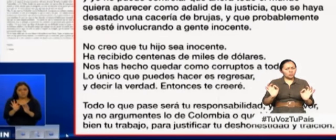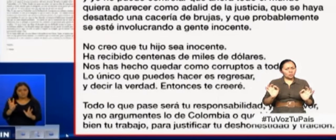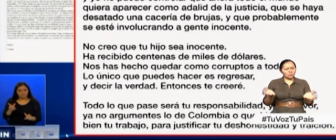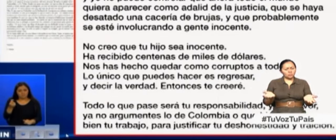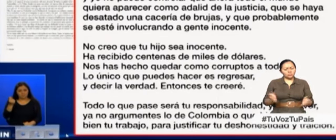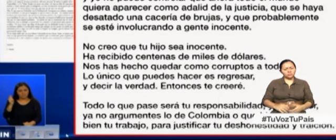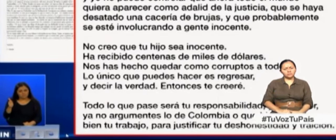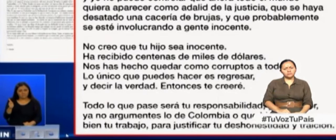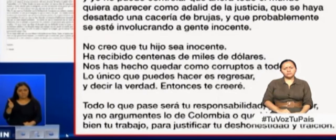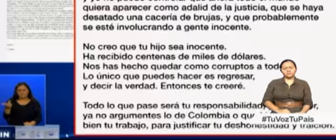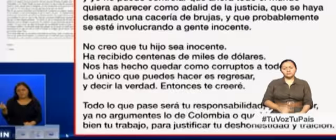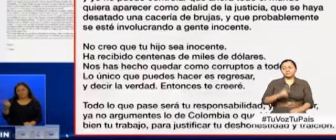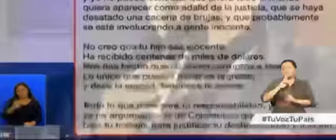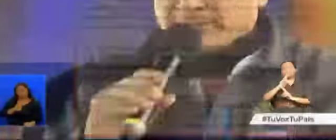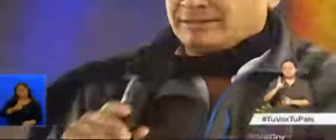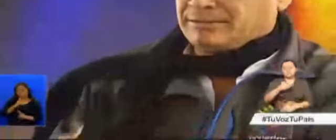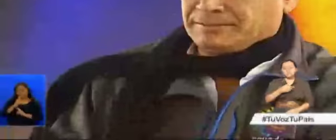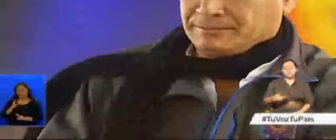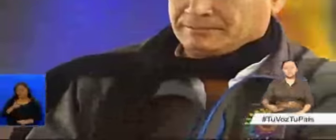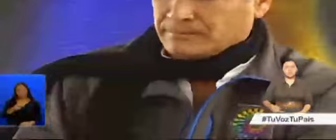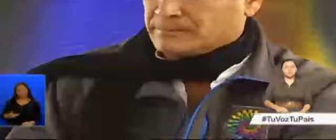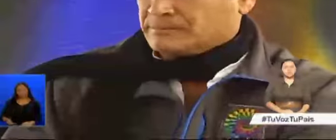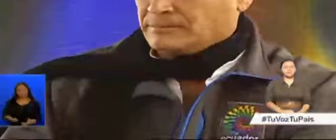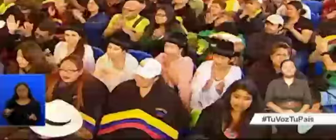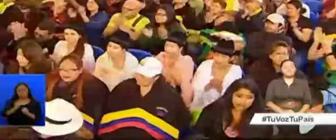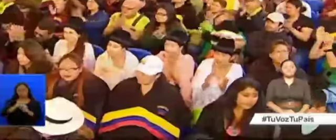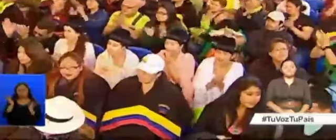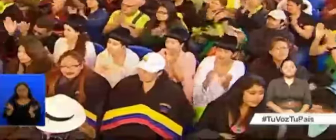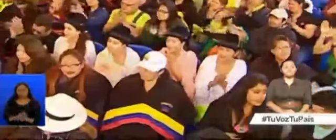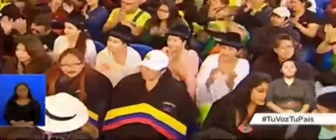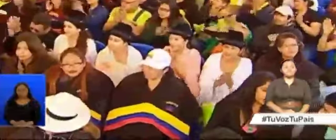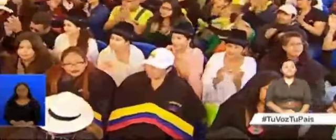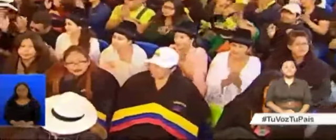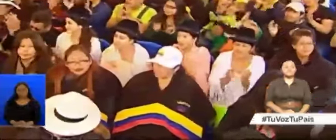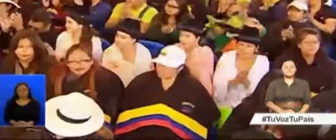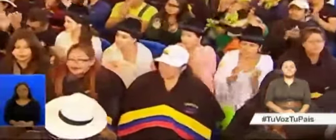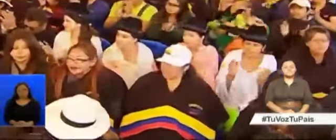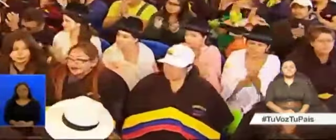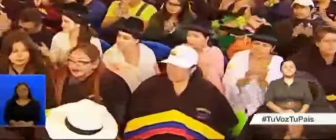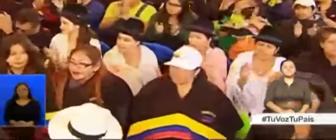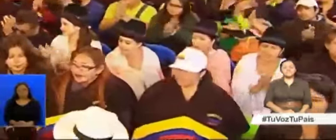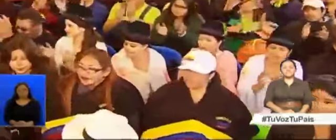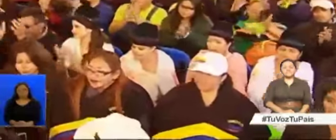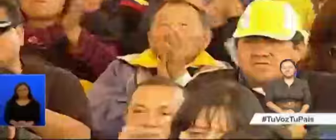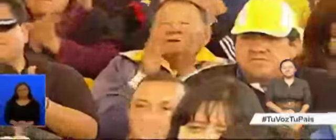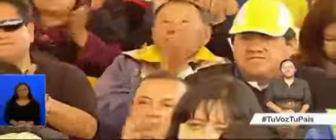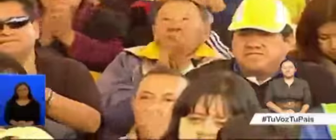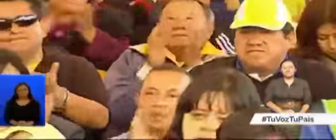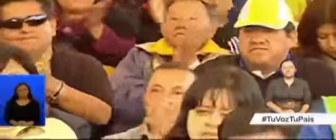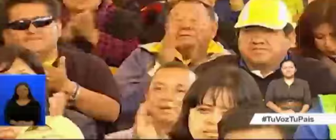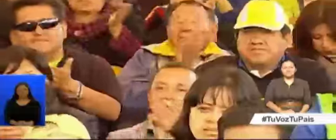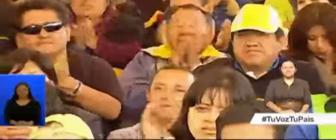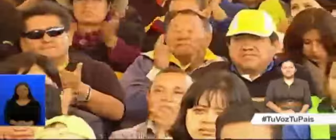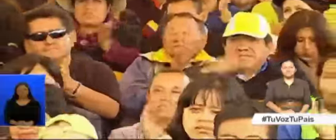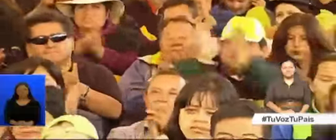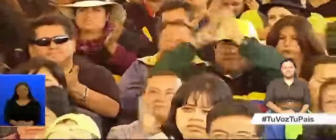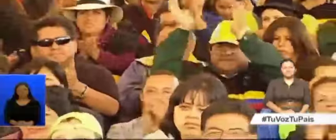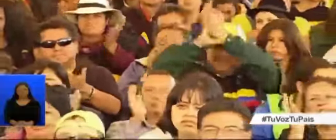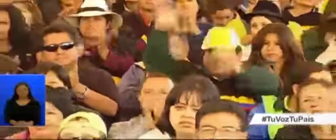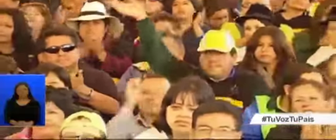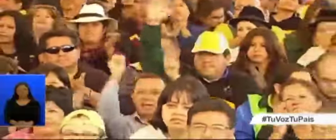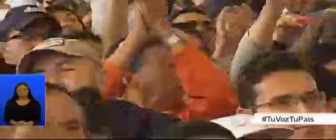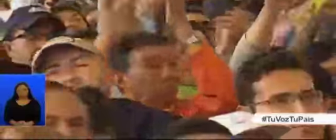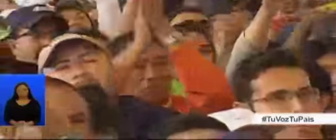y traición. Eso es lo que le contesta el presidente. Ya tenemos presidentes, tenemos a Rafael, ya